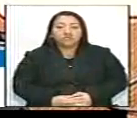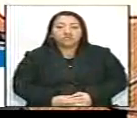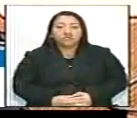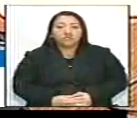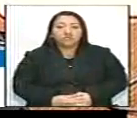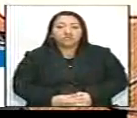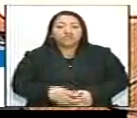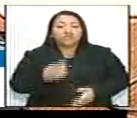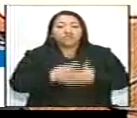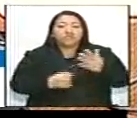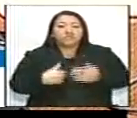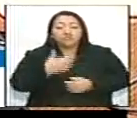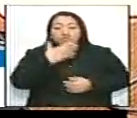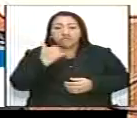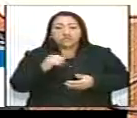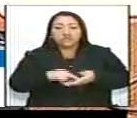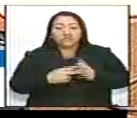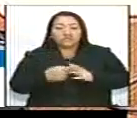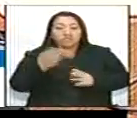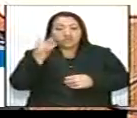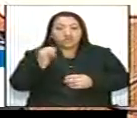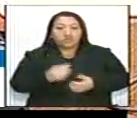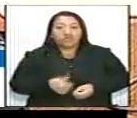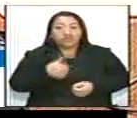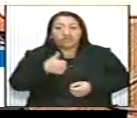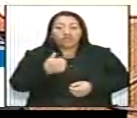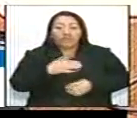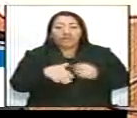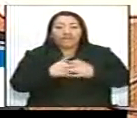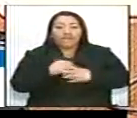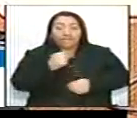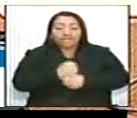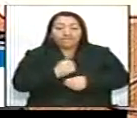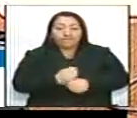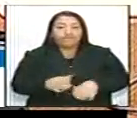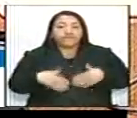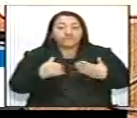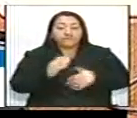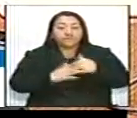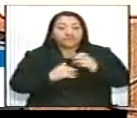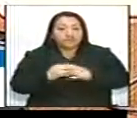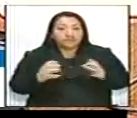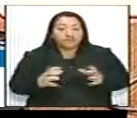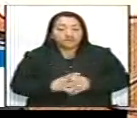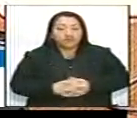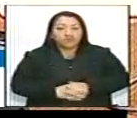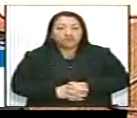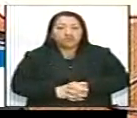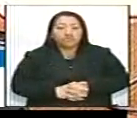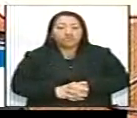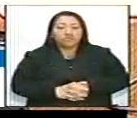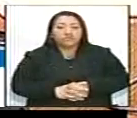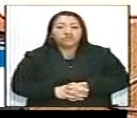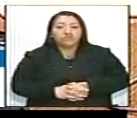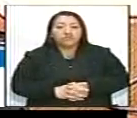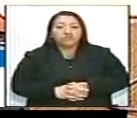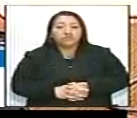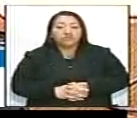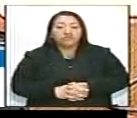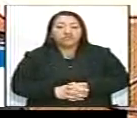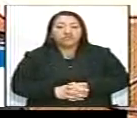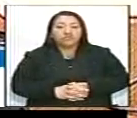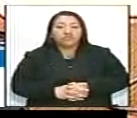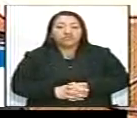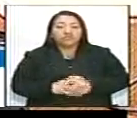nuestra idea principal es que a partir de esta oportunidad podamos construir, a través de las instancias de articulación